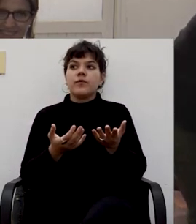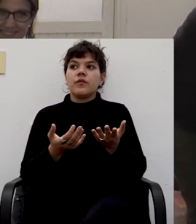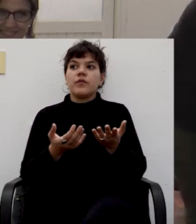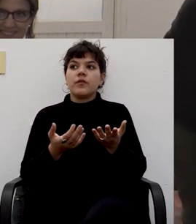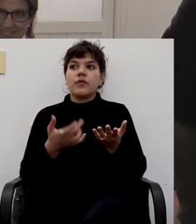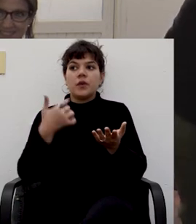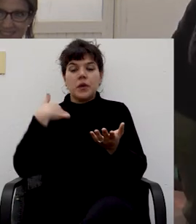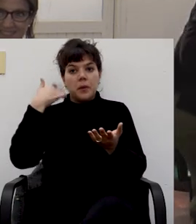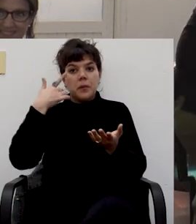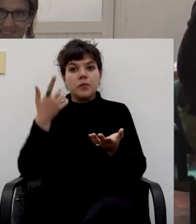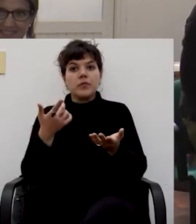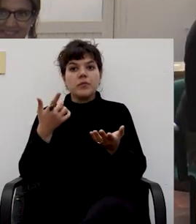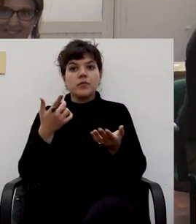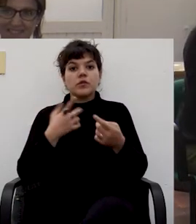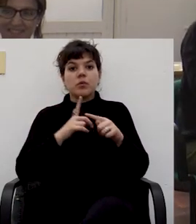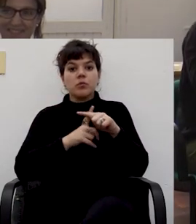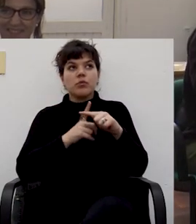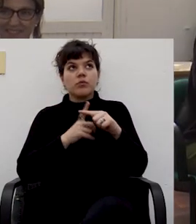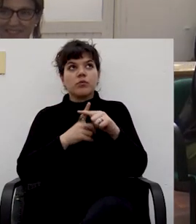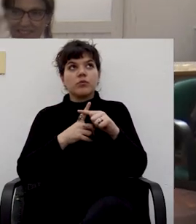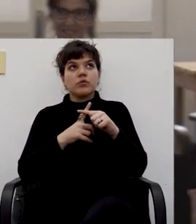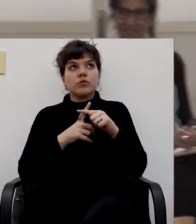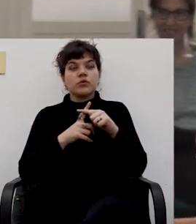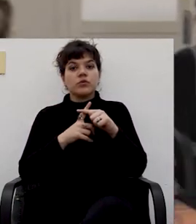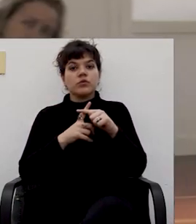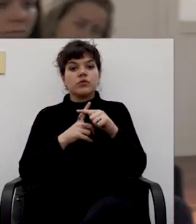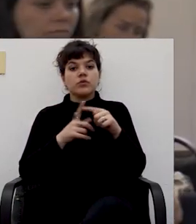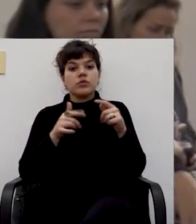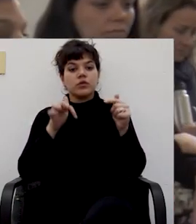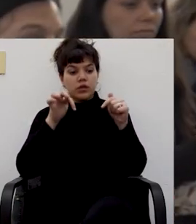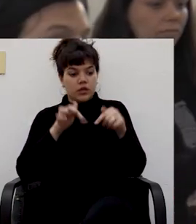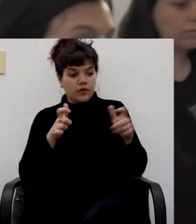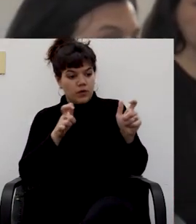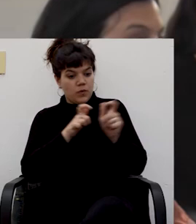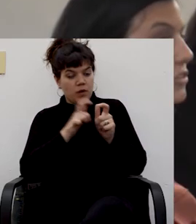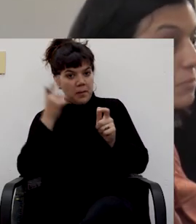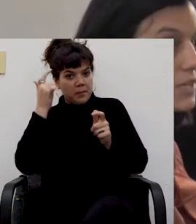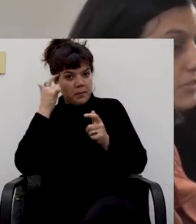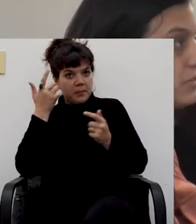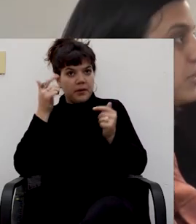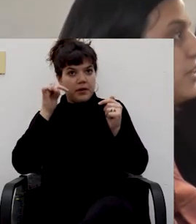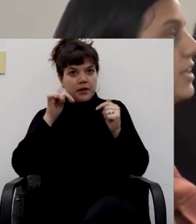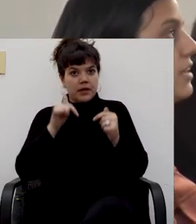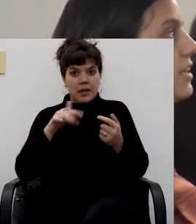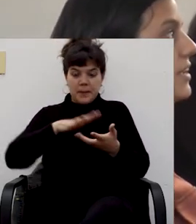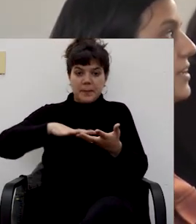Me parece que está buenísimo como compartir a las compañeras, poder juntarnos a pensar y tener estos